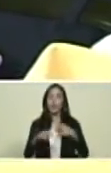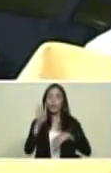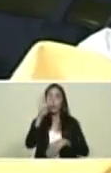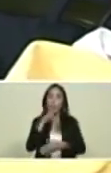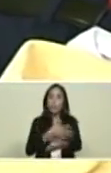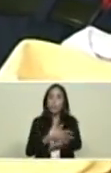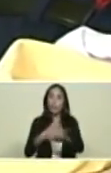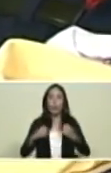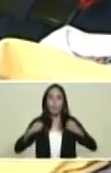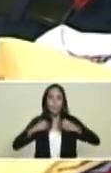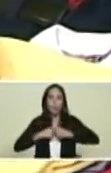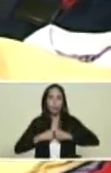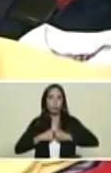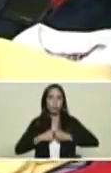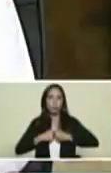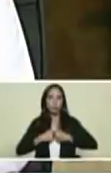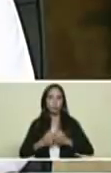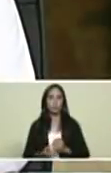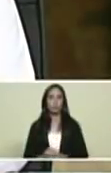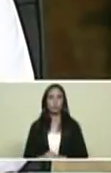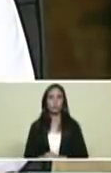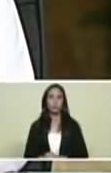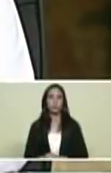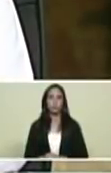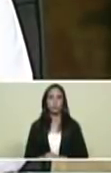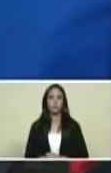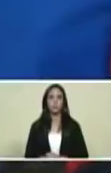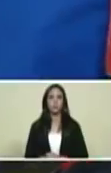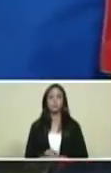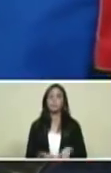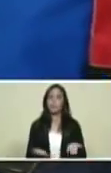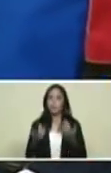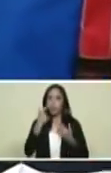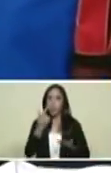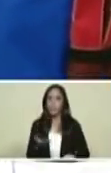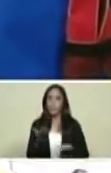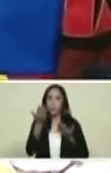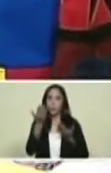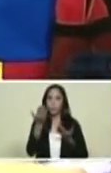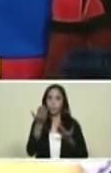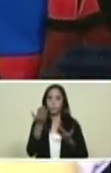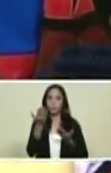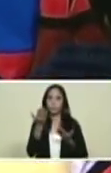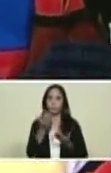4 millones de morrales. Con, aquí está el morral